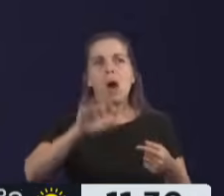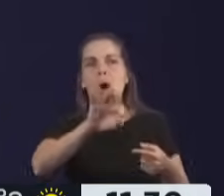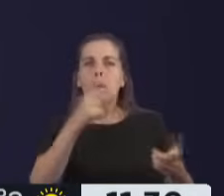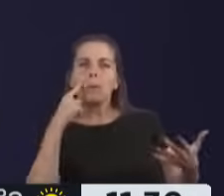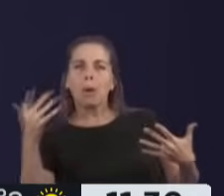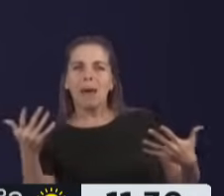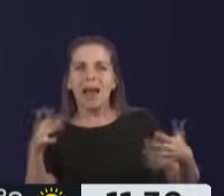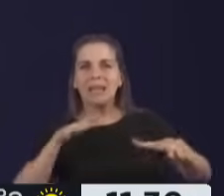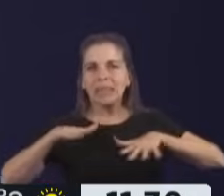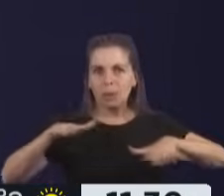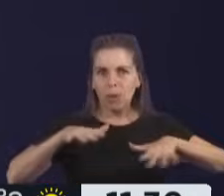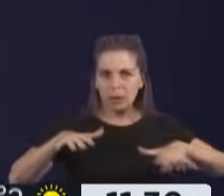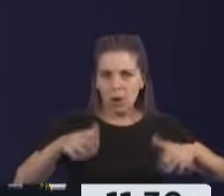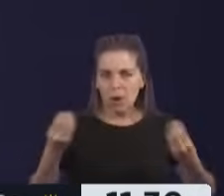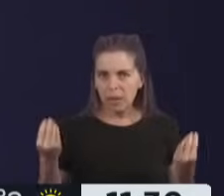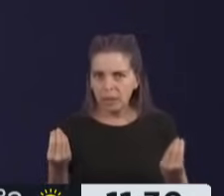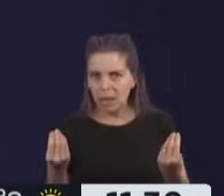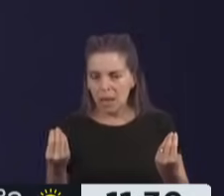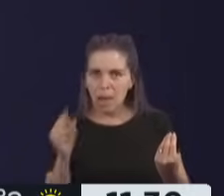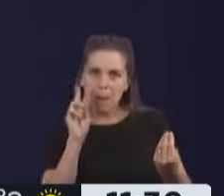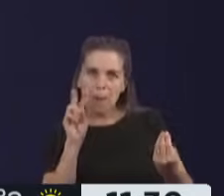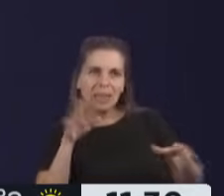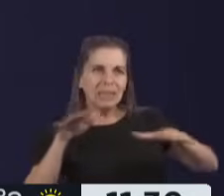Las fotos en estos casos es